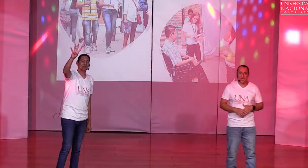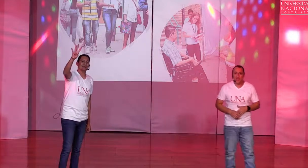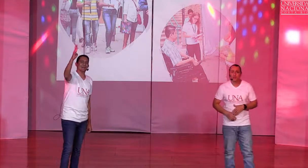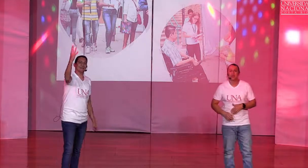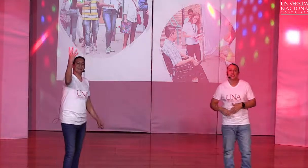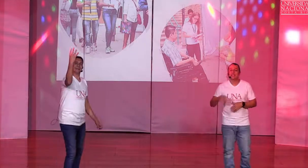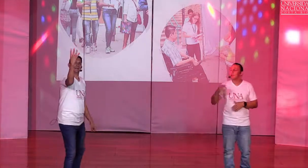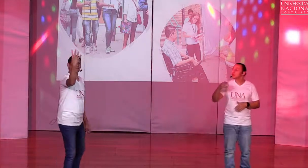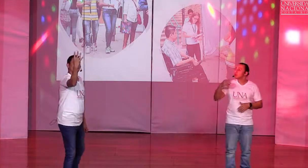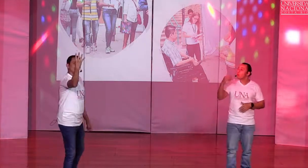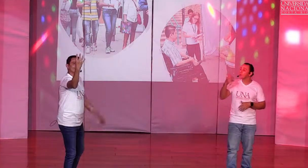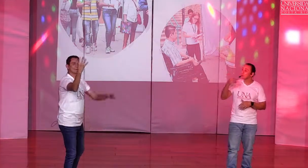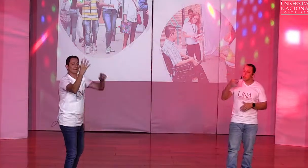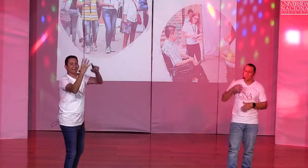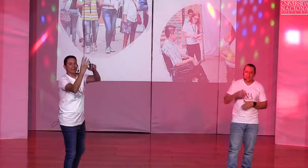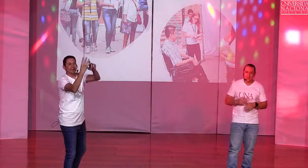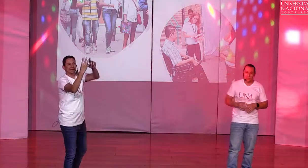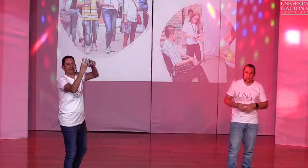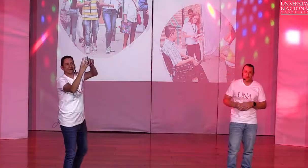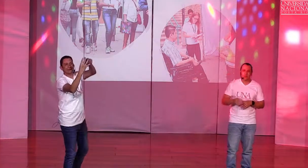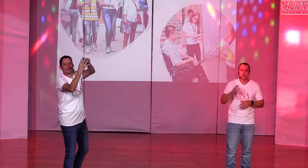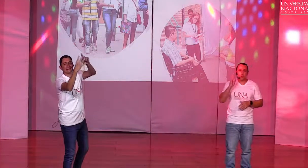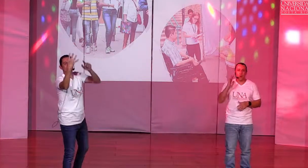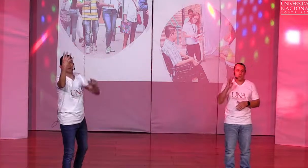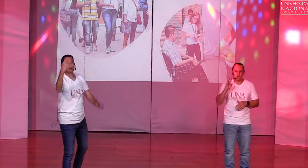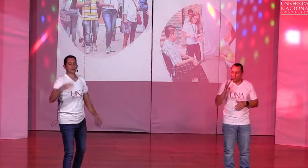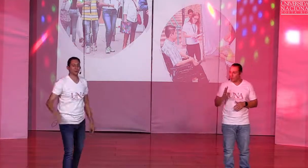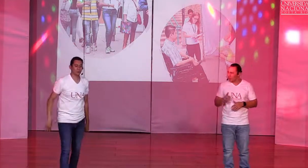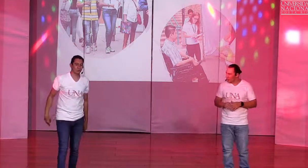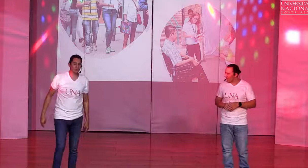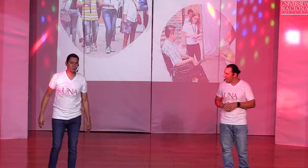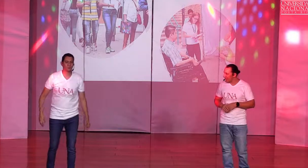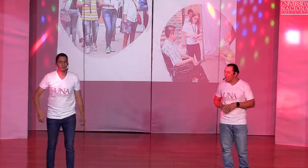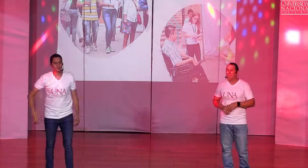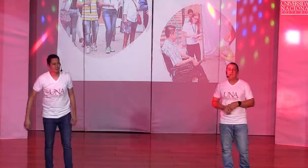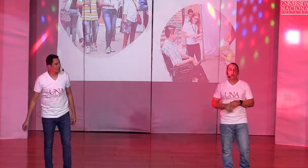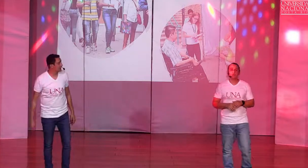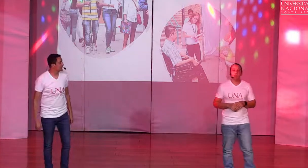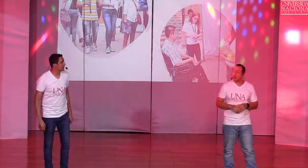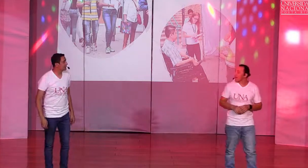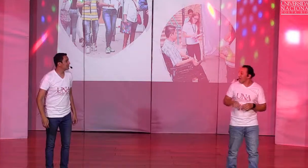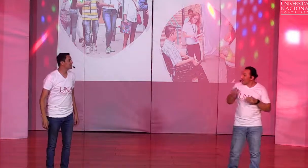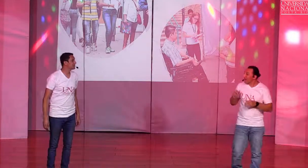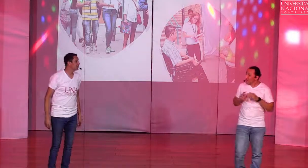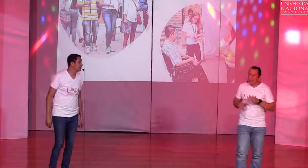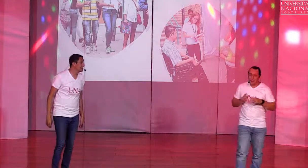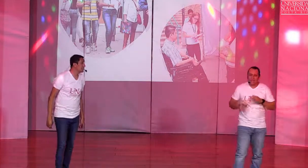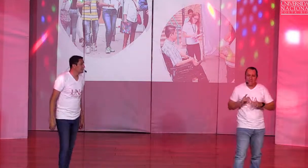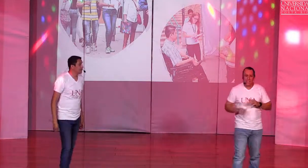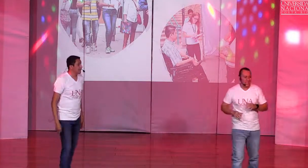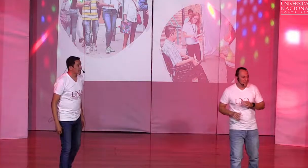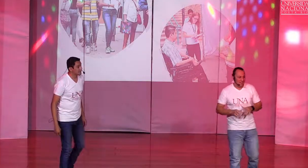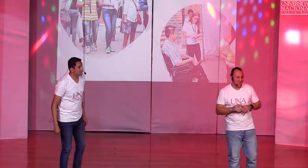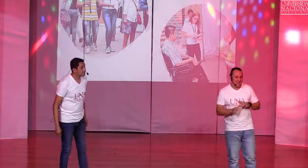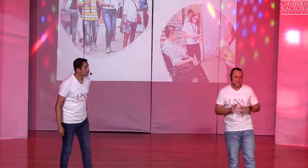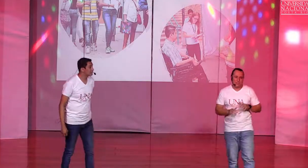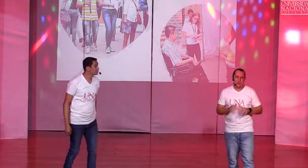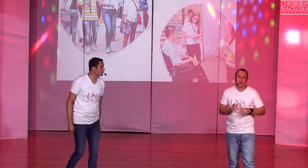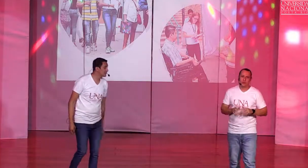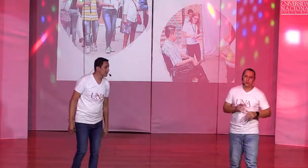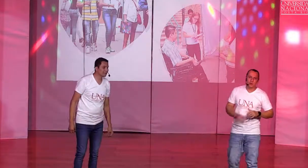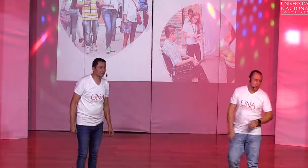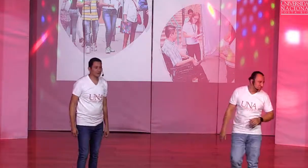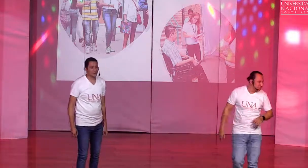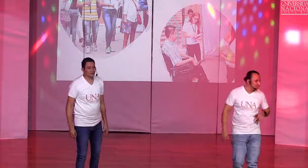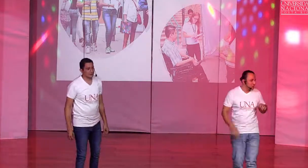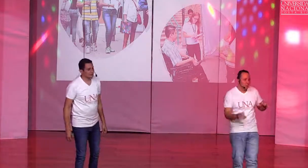¿ok? Donde tenemos cuatro departamentos. Cuatro. Ok. Que nos pongan ahí rápidamente en el chat, en 30